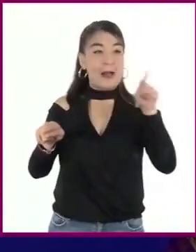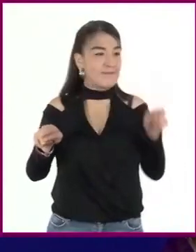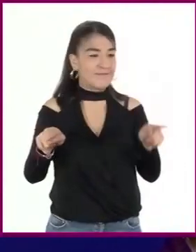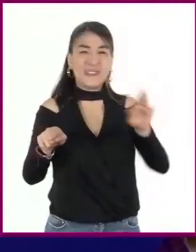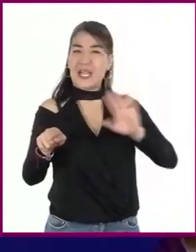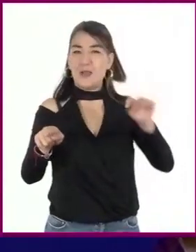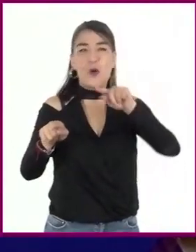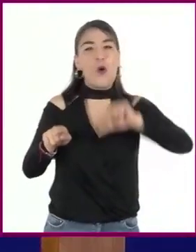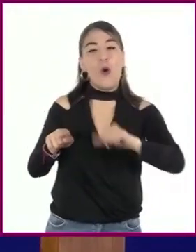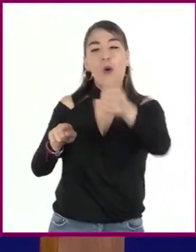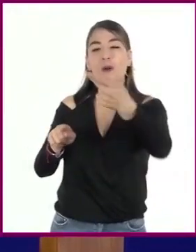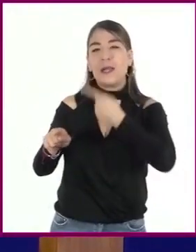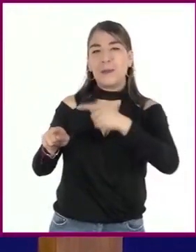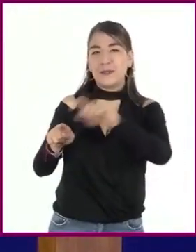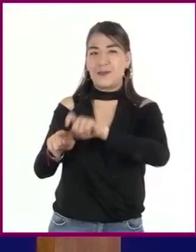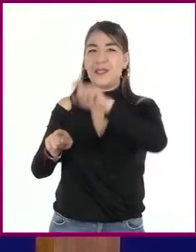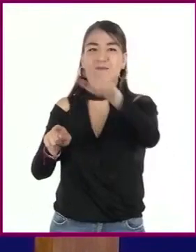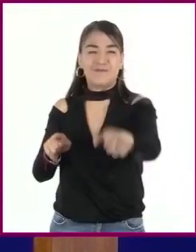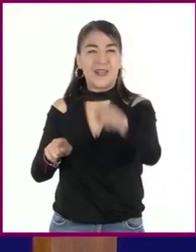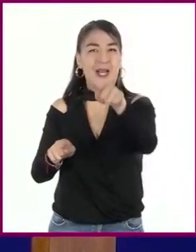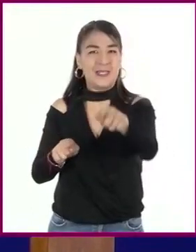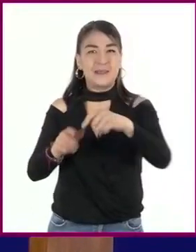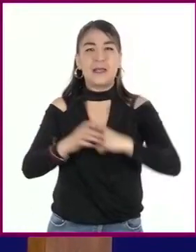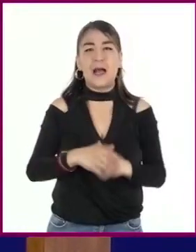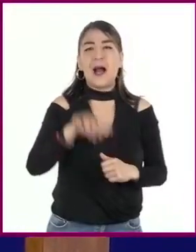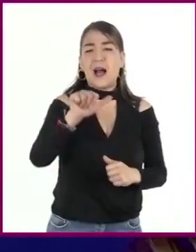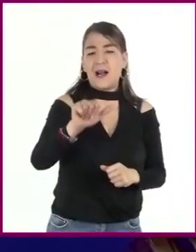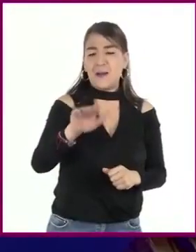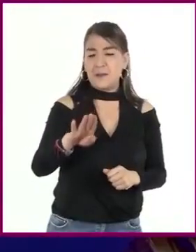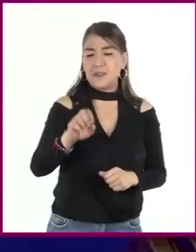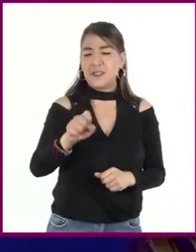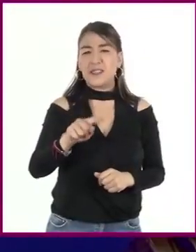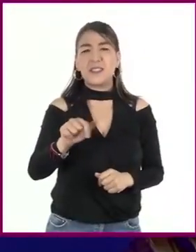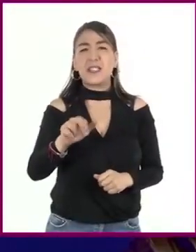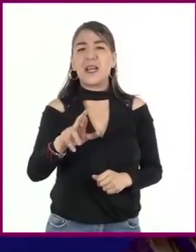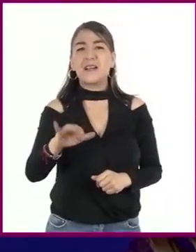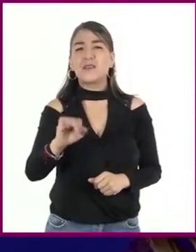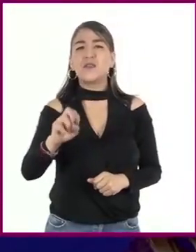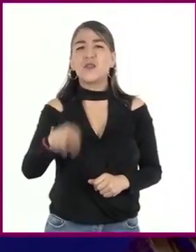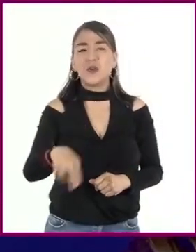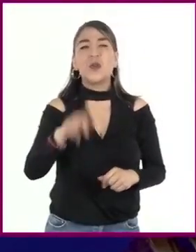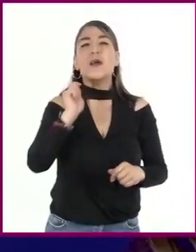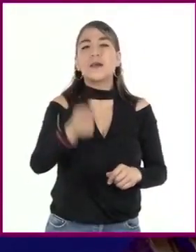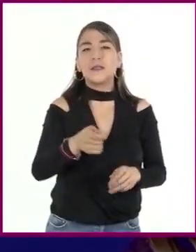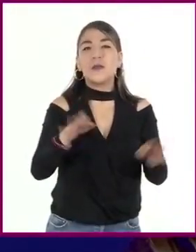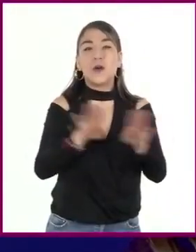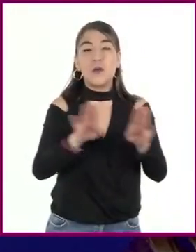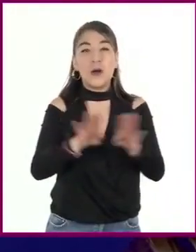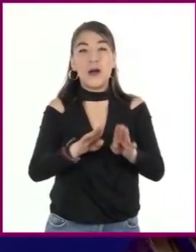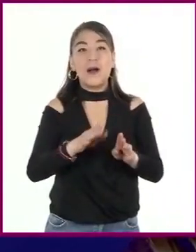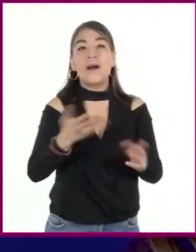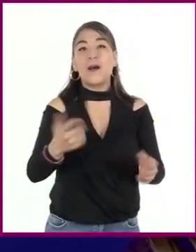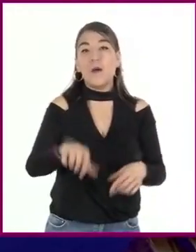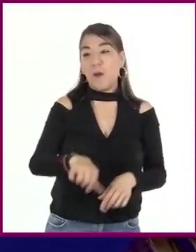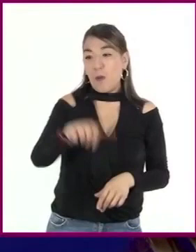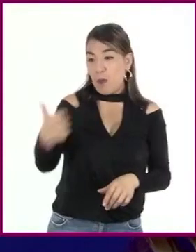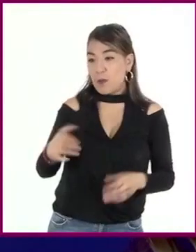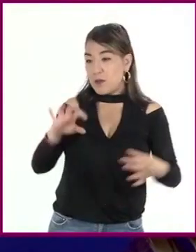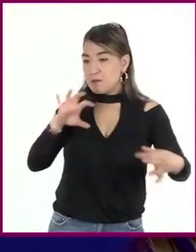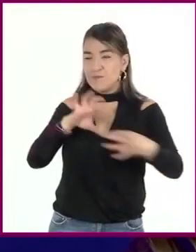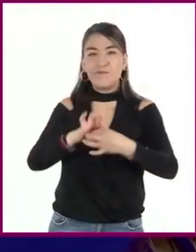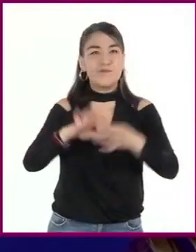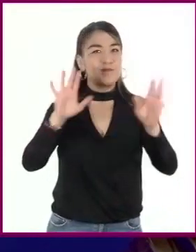a esa otra persona. En cuanto a la abstracción, quiere decir que no está vinculado con ninguna otra